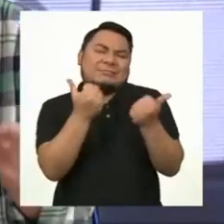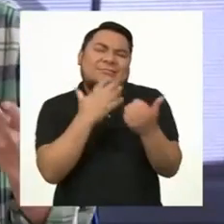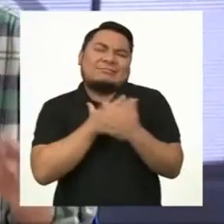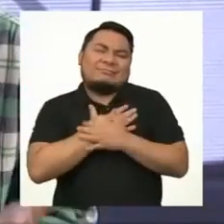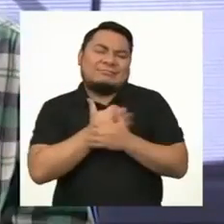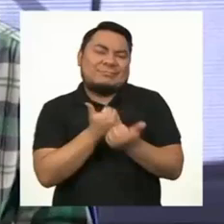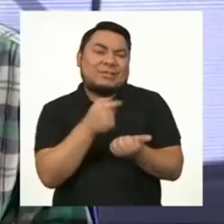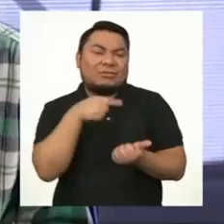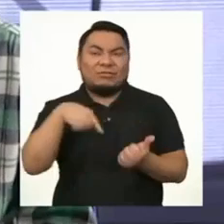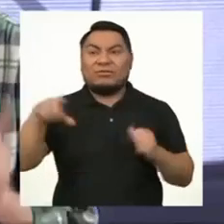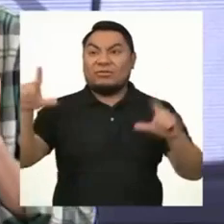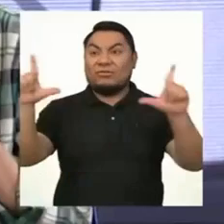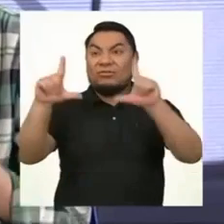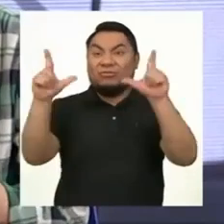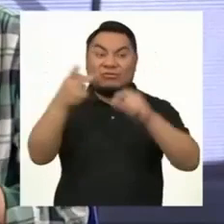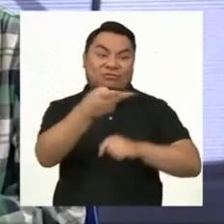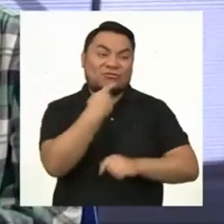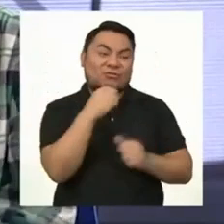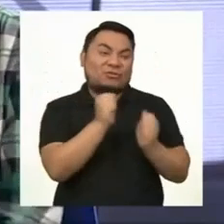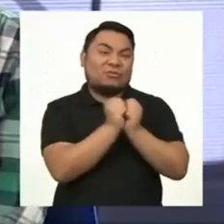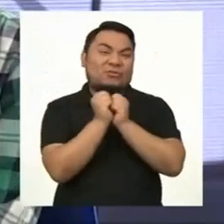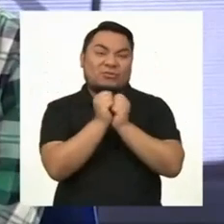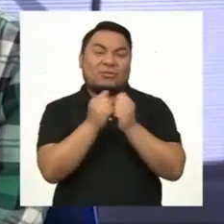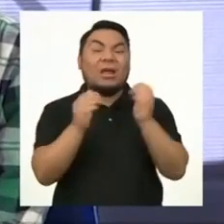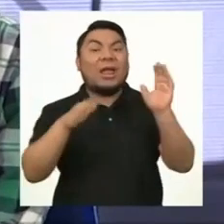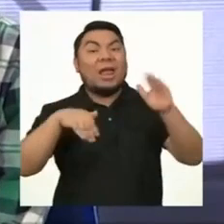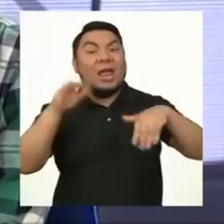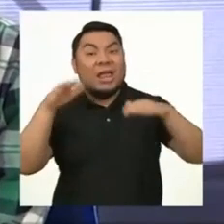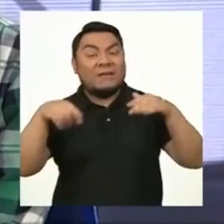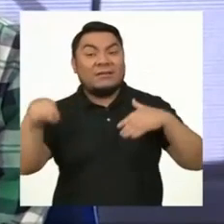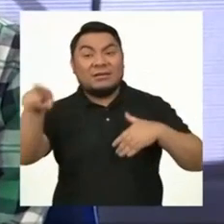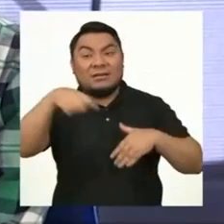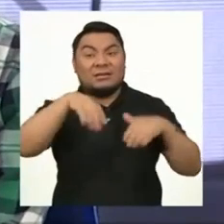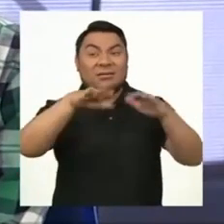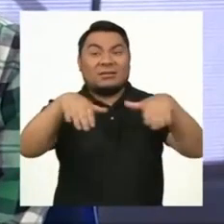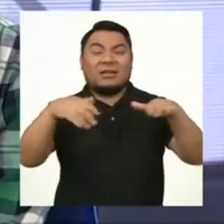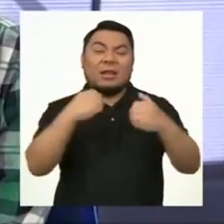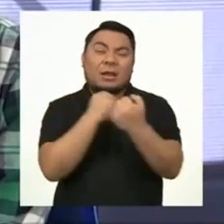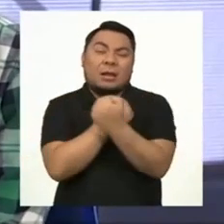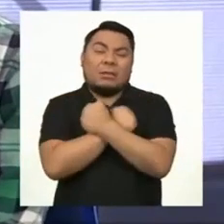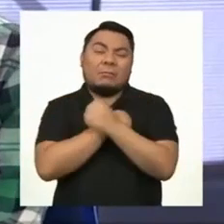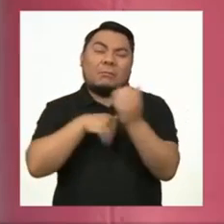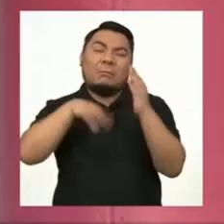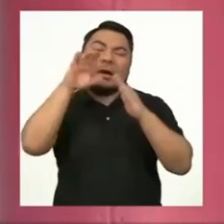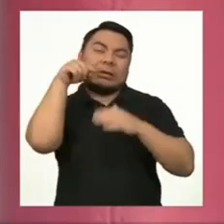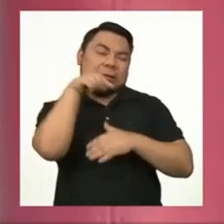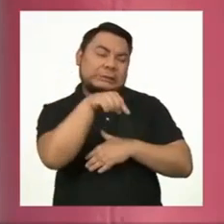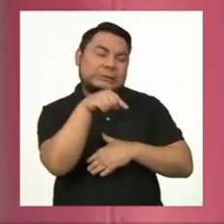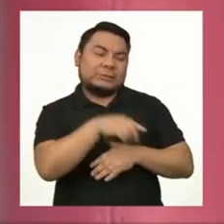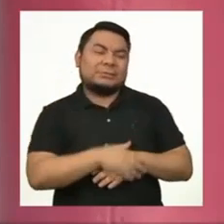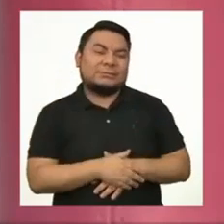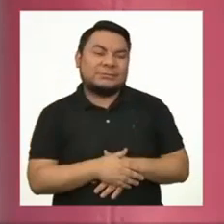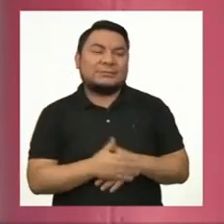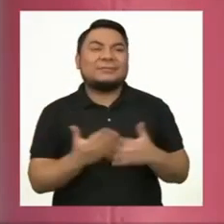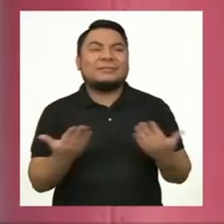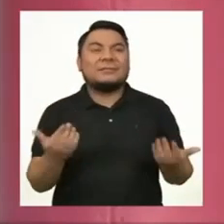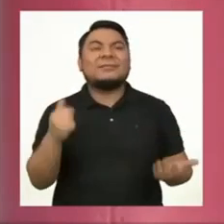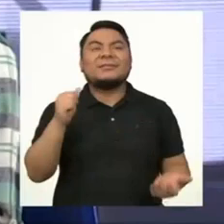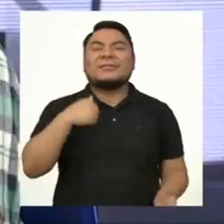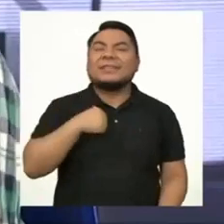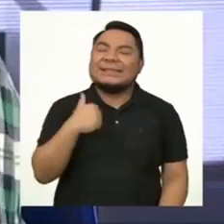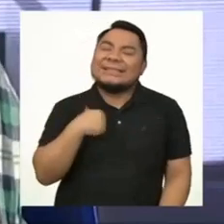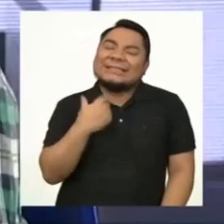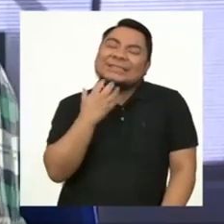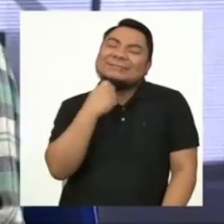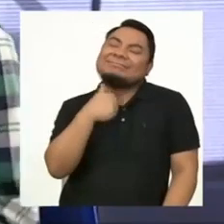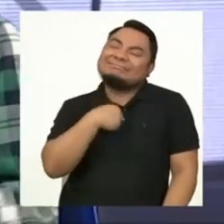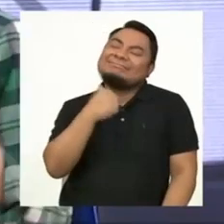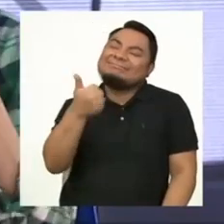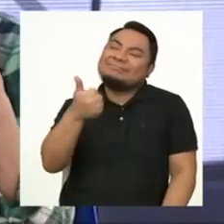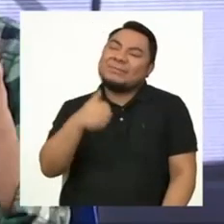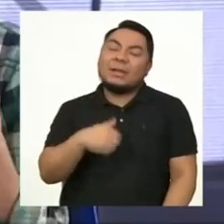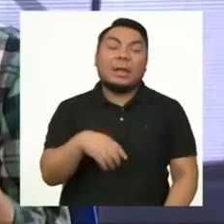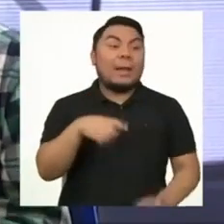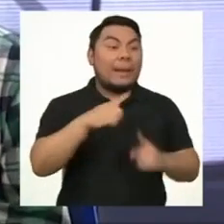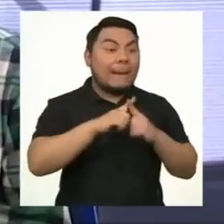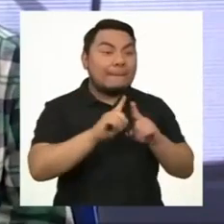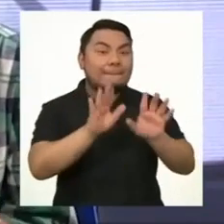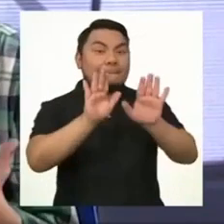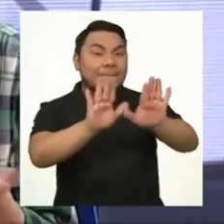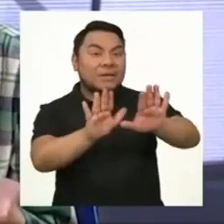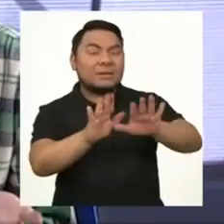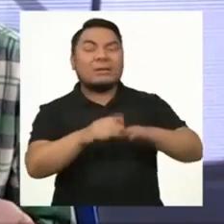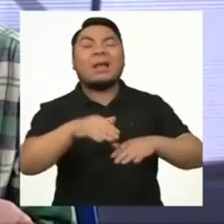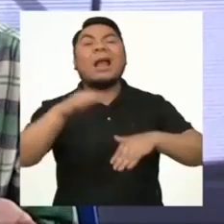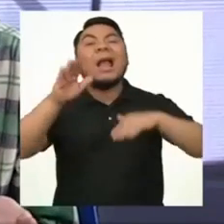Hacemos el programa juntos. Y a veces hasta creo que las chicas y chicos te quieren más a ti. Mi carisma es innegable. Pero